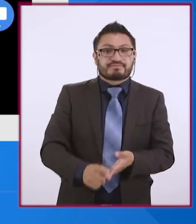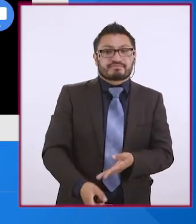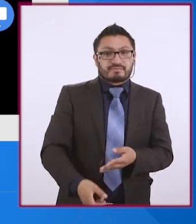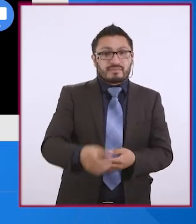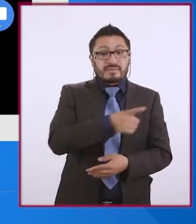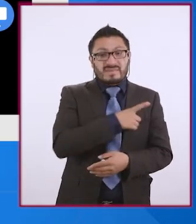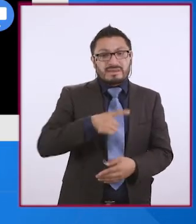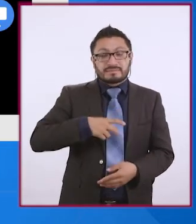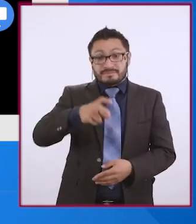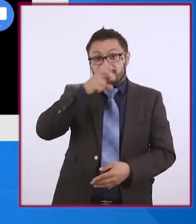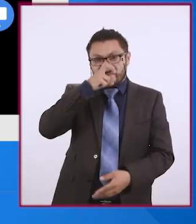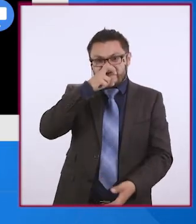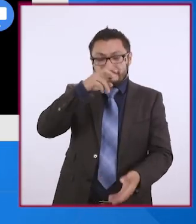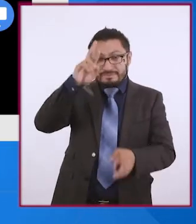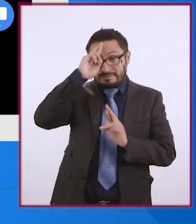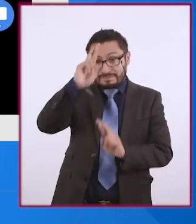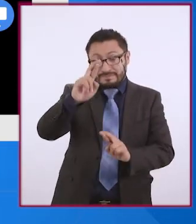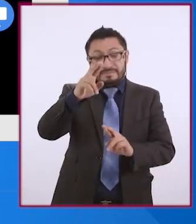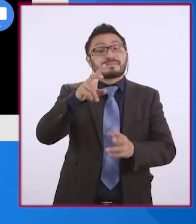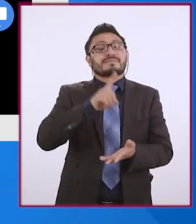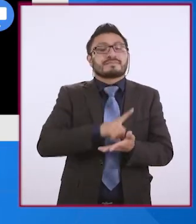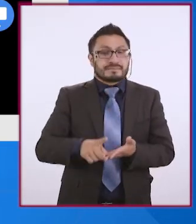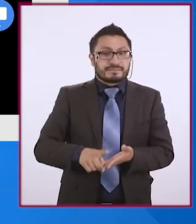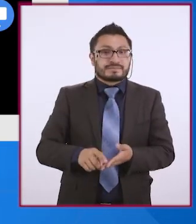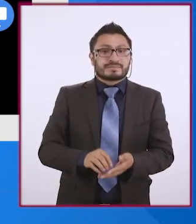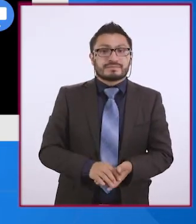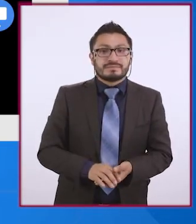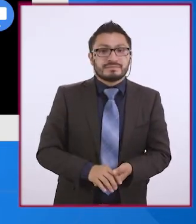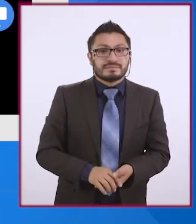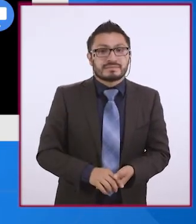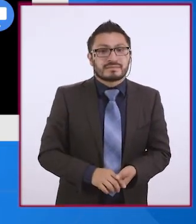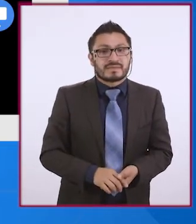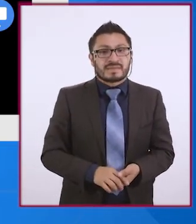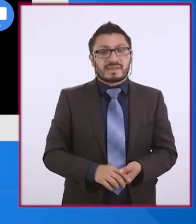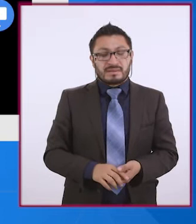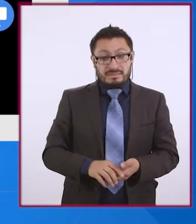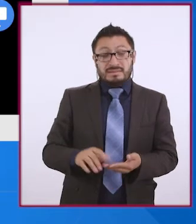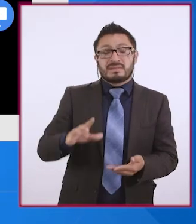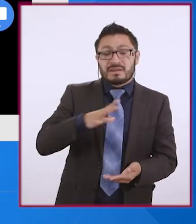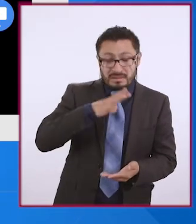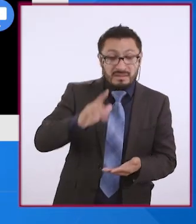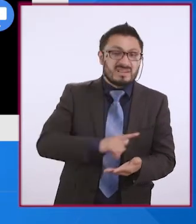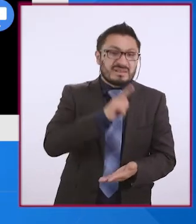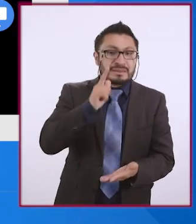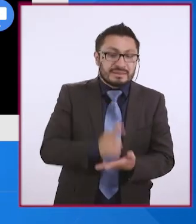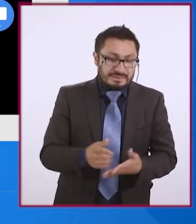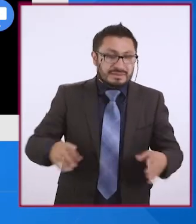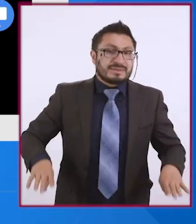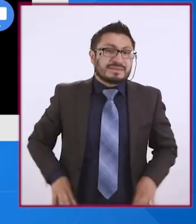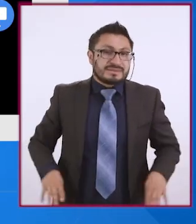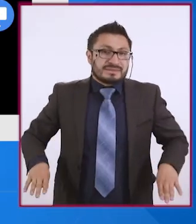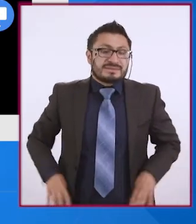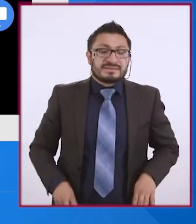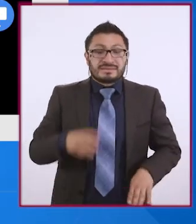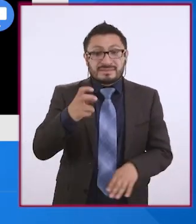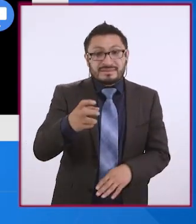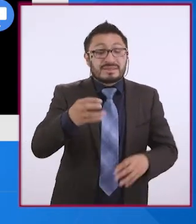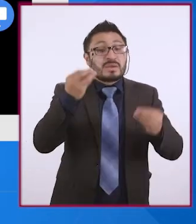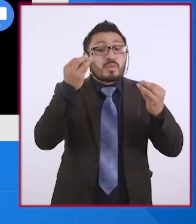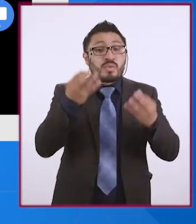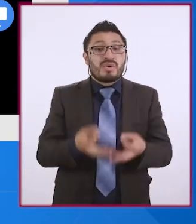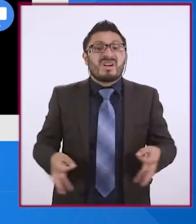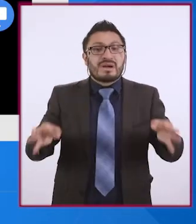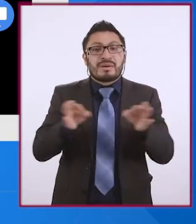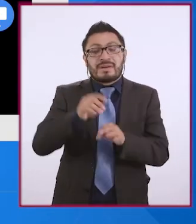exigir, más que favores que pedir. De manera que una ley de esas características será muy importante